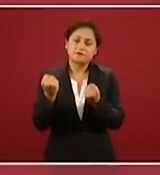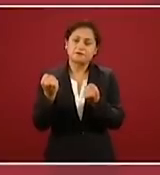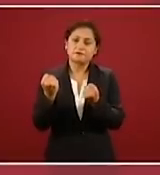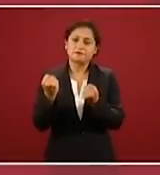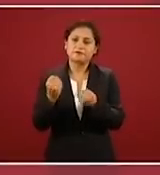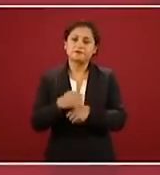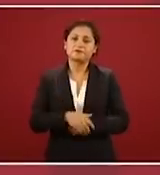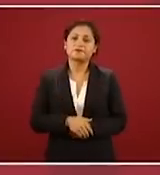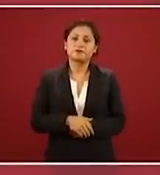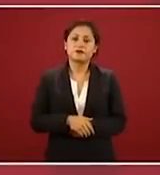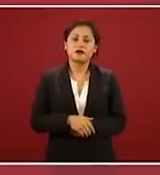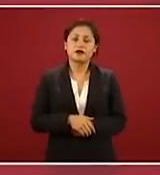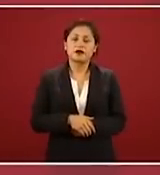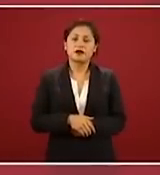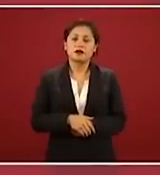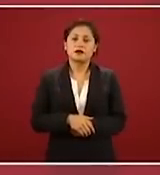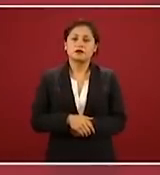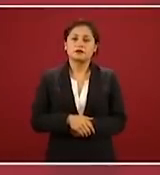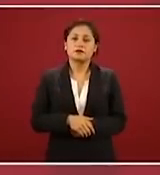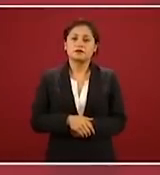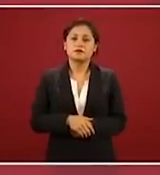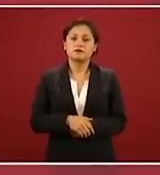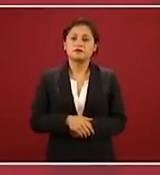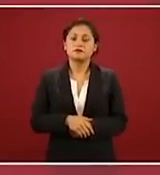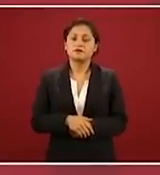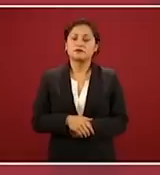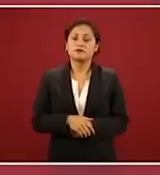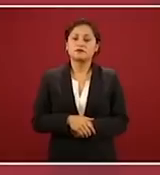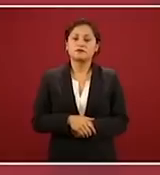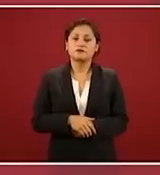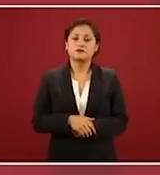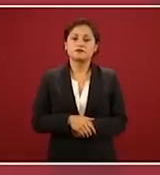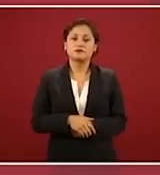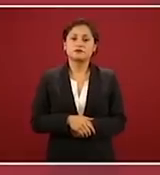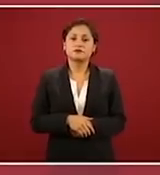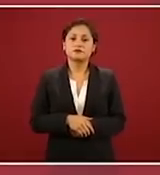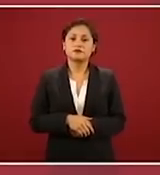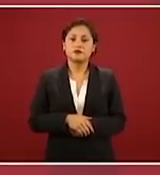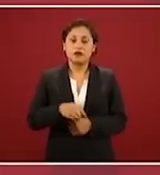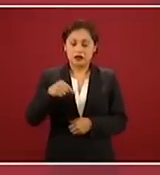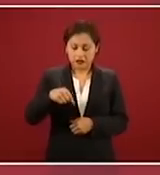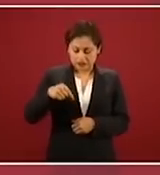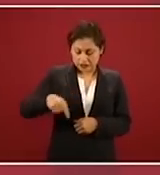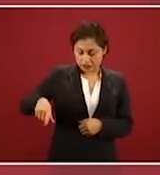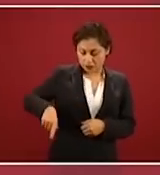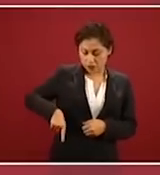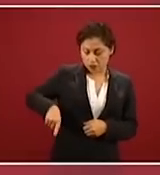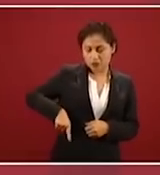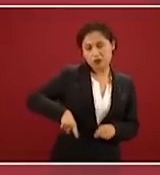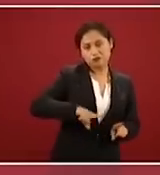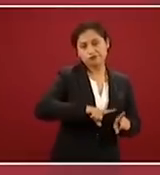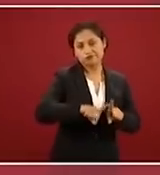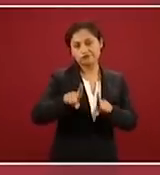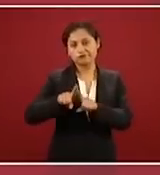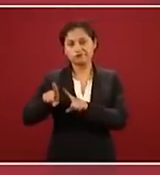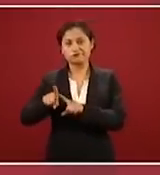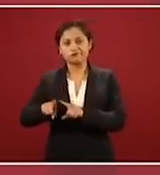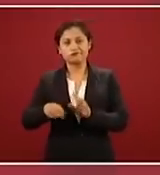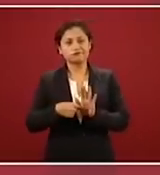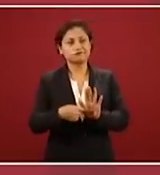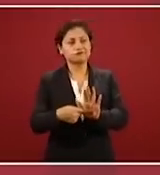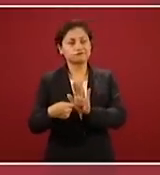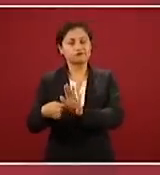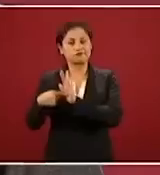las formas que tiene el gobierno para evitarlo y que